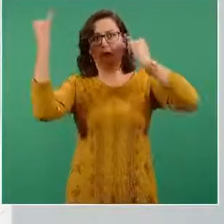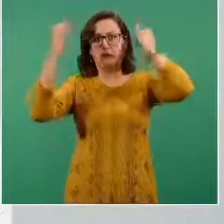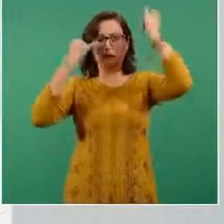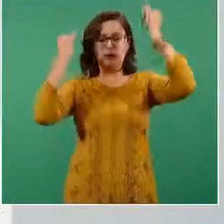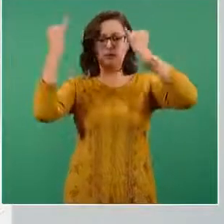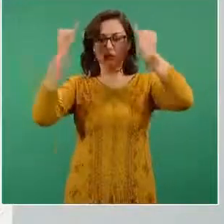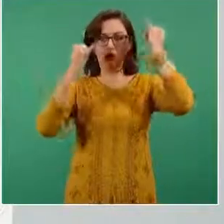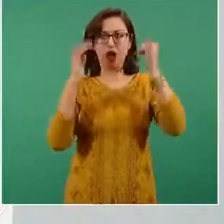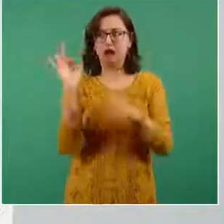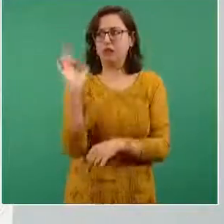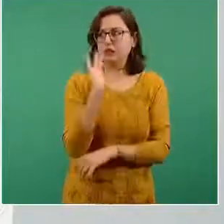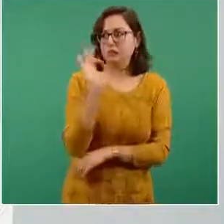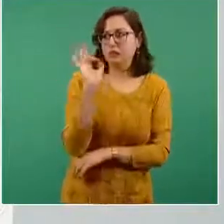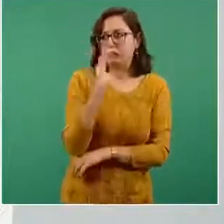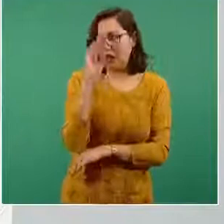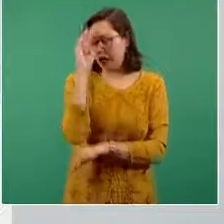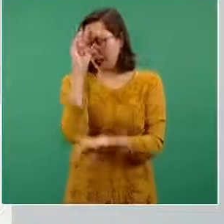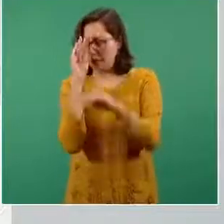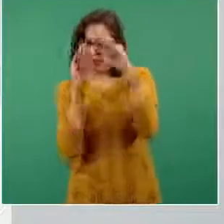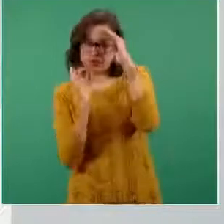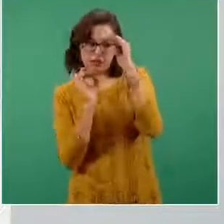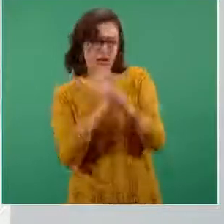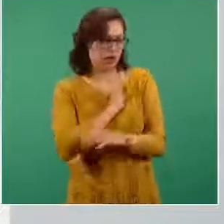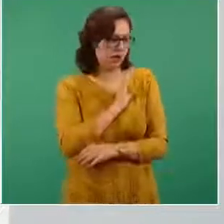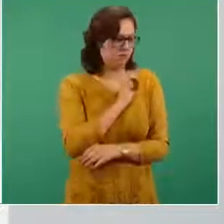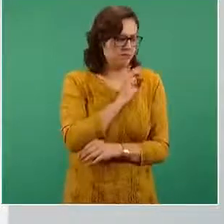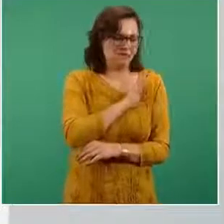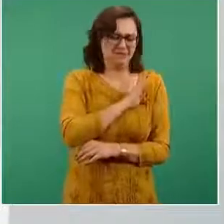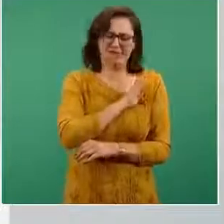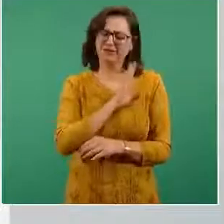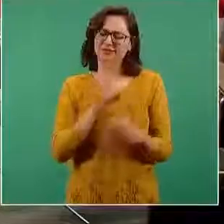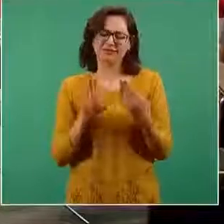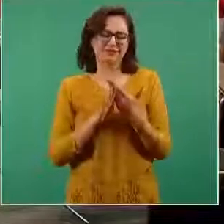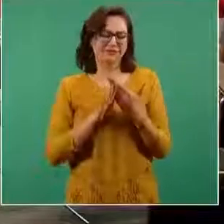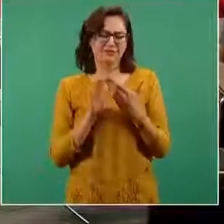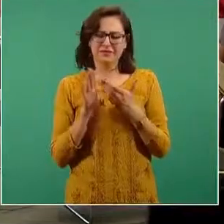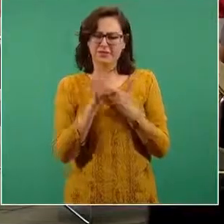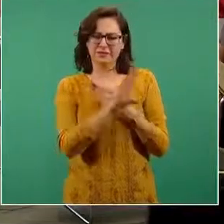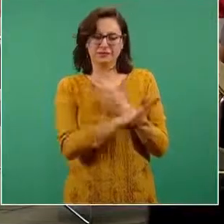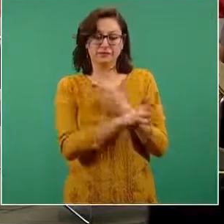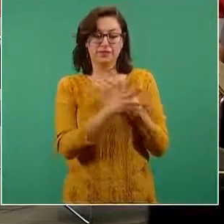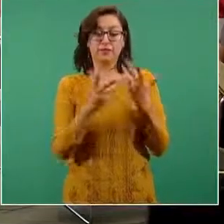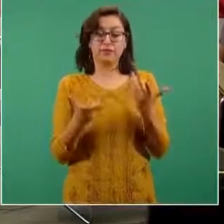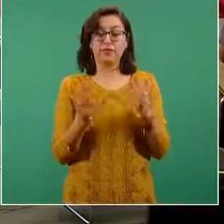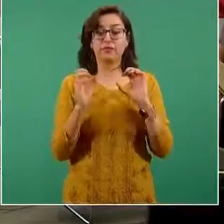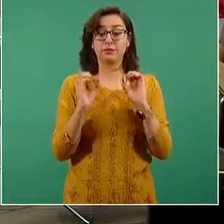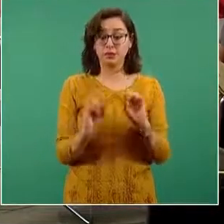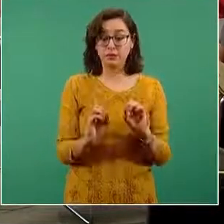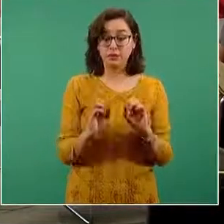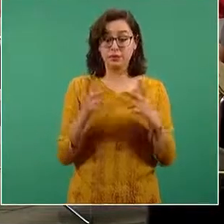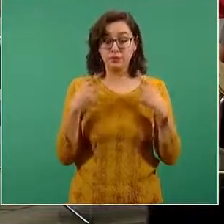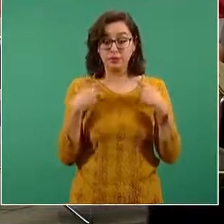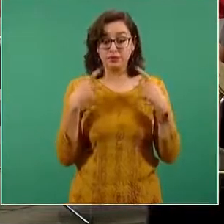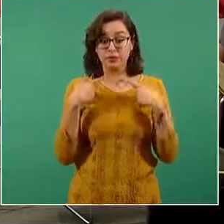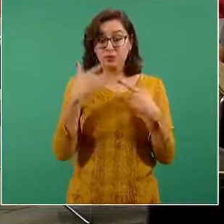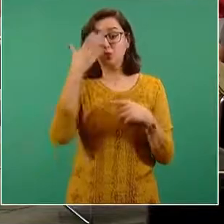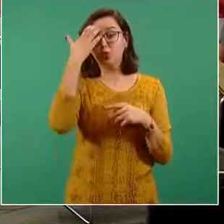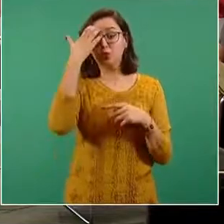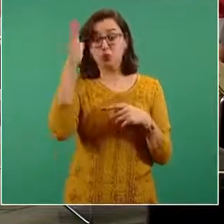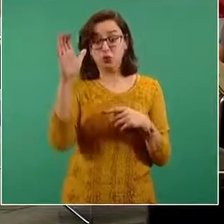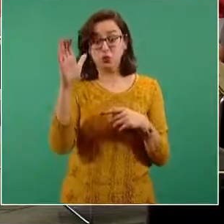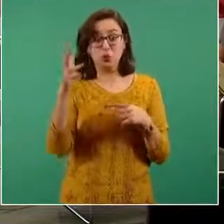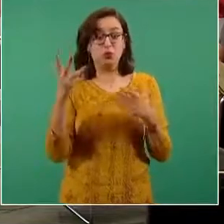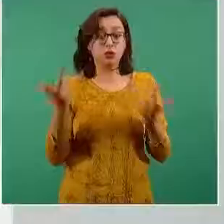en supuestos o en miedos en un momento determinado, o que el desconocimiento pues obviamente nos lleve